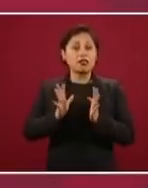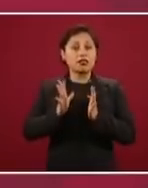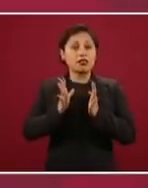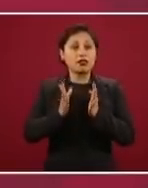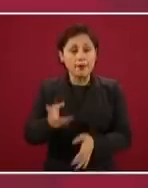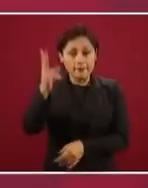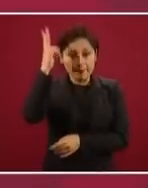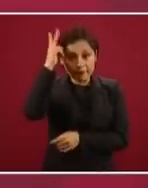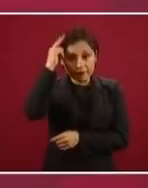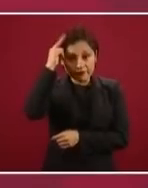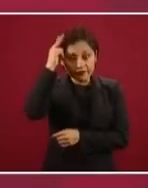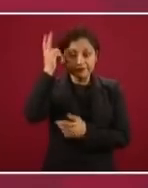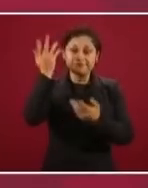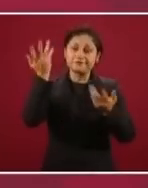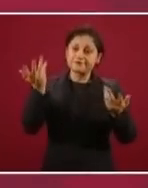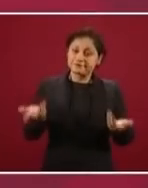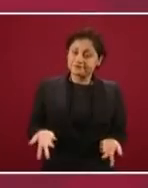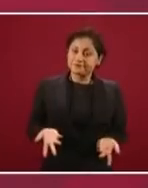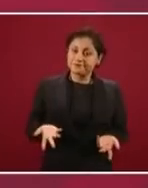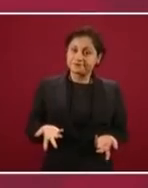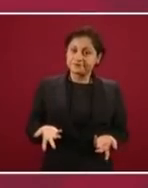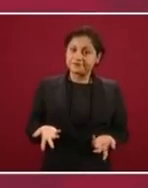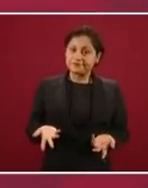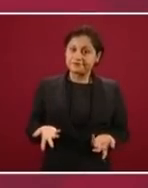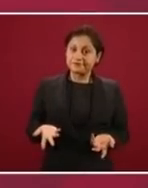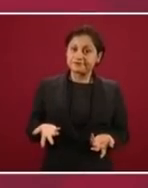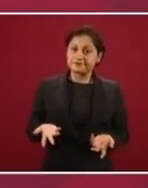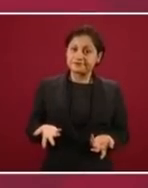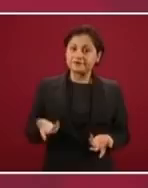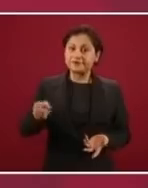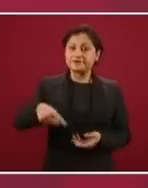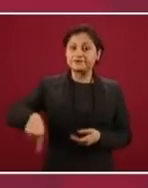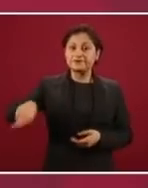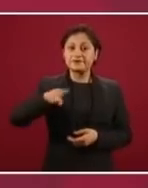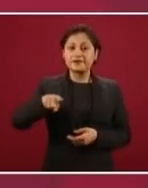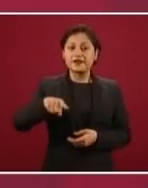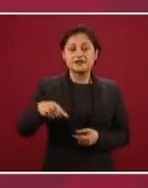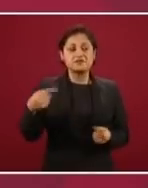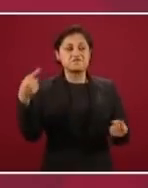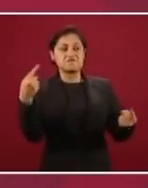pero lo empiezan a atacar